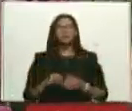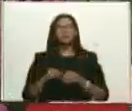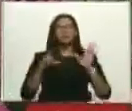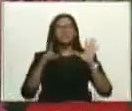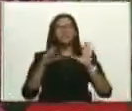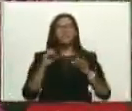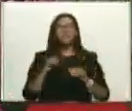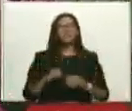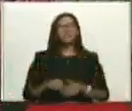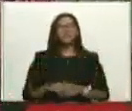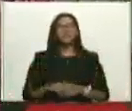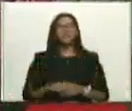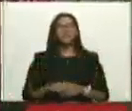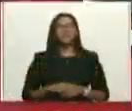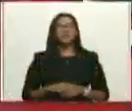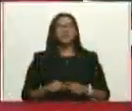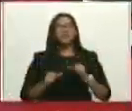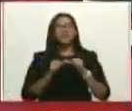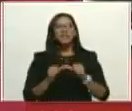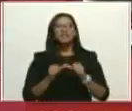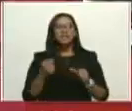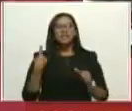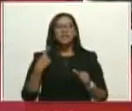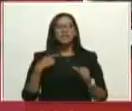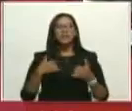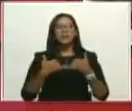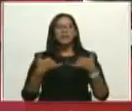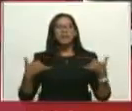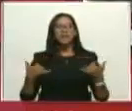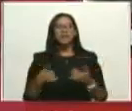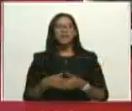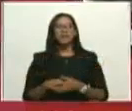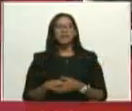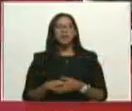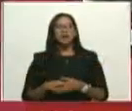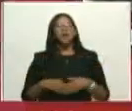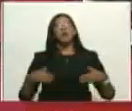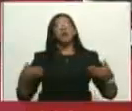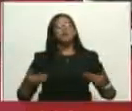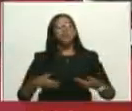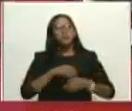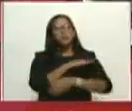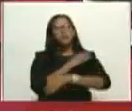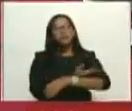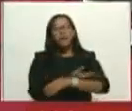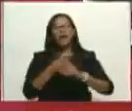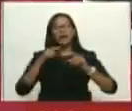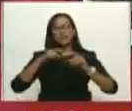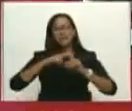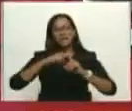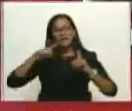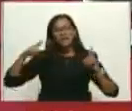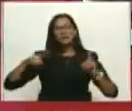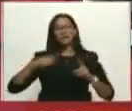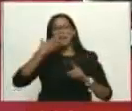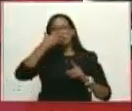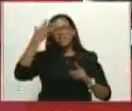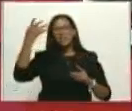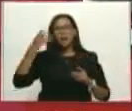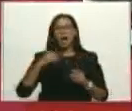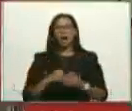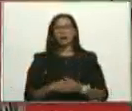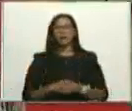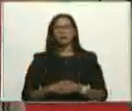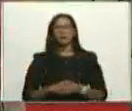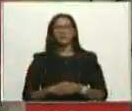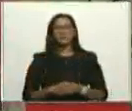70. Y siguen en la primera línea, con su fuerza espiritual, con su energía, con su ejemplo. Desde